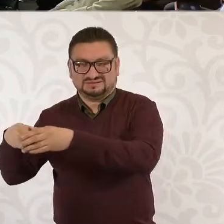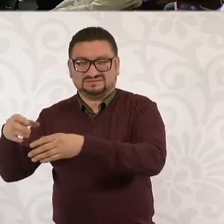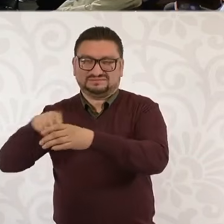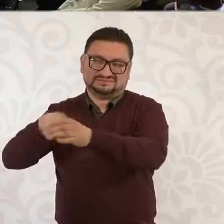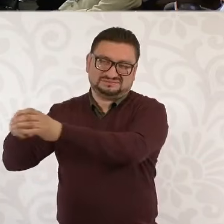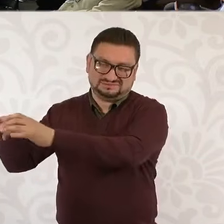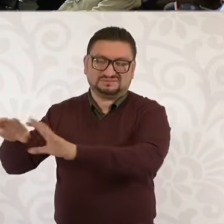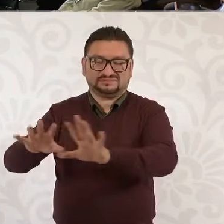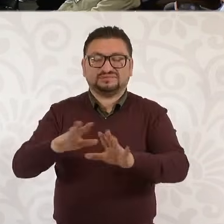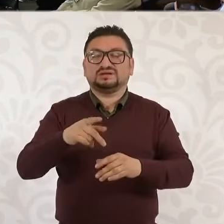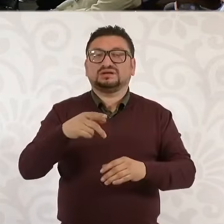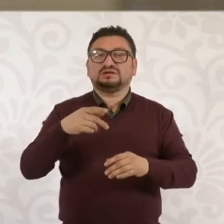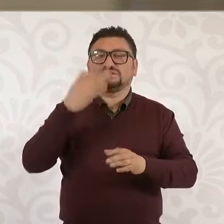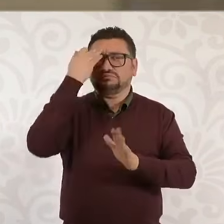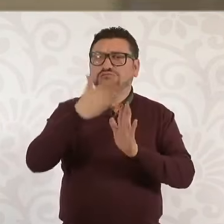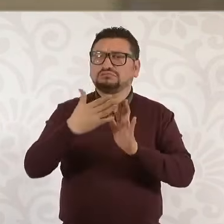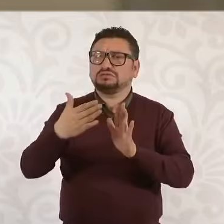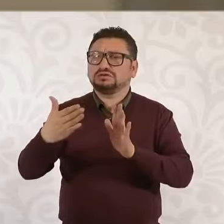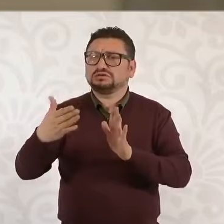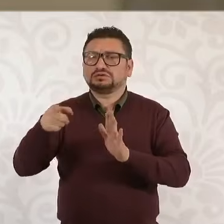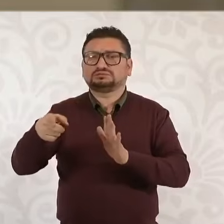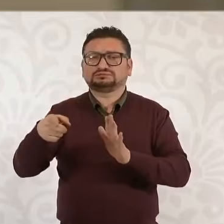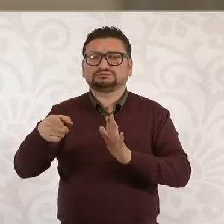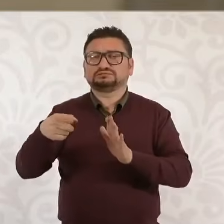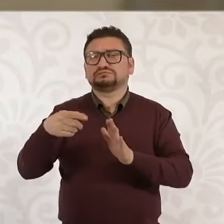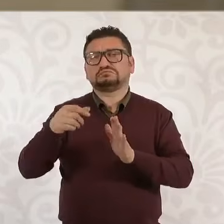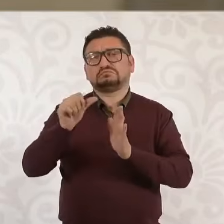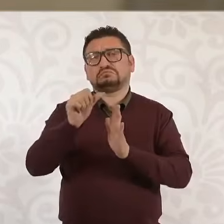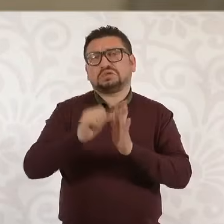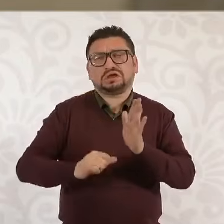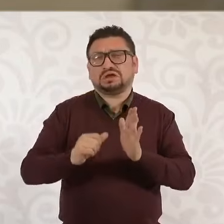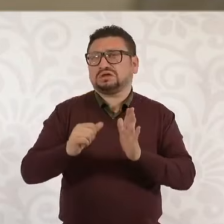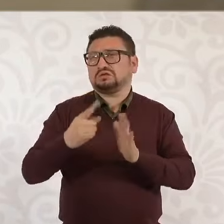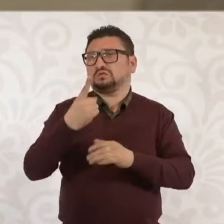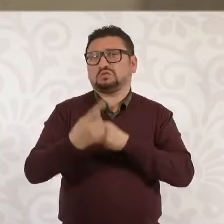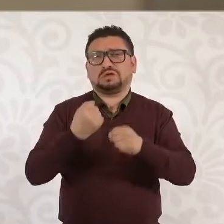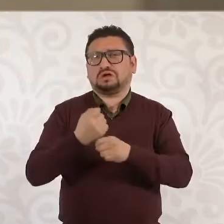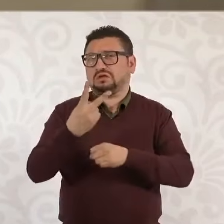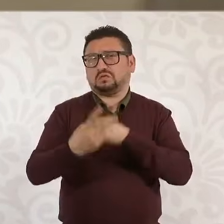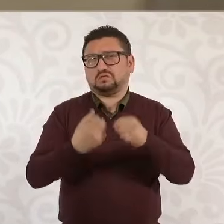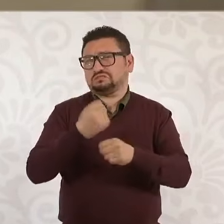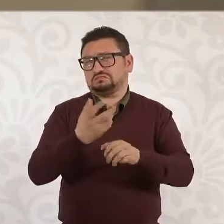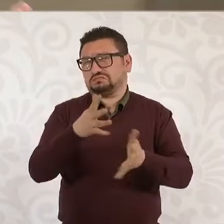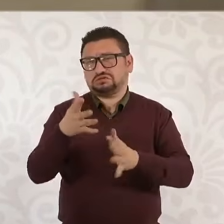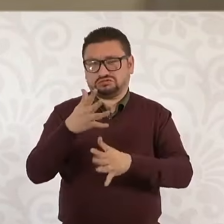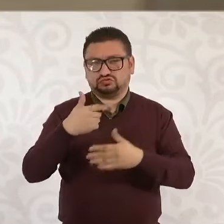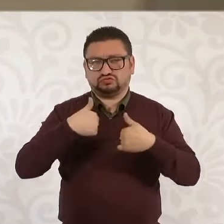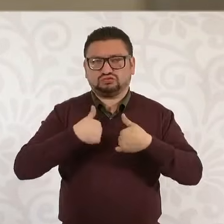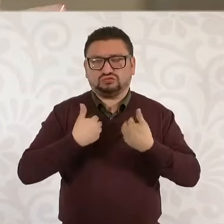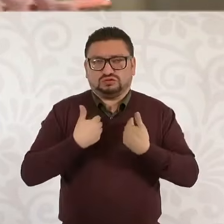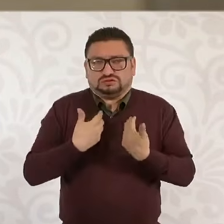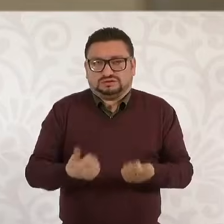Sí. Y pasa un tiempo, meses, no sé si más de un año, 2 años, y yo entiendo que eso es lo